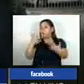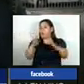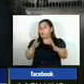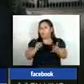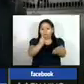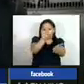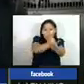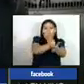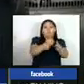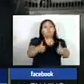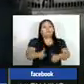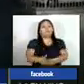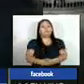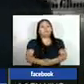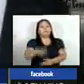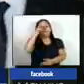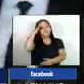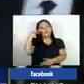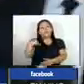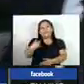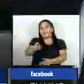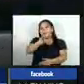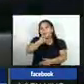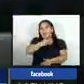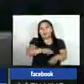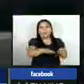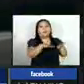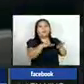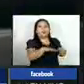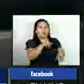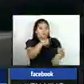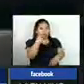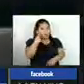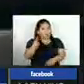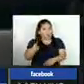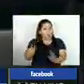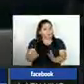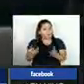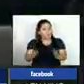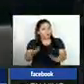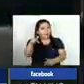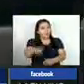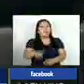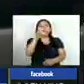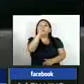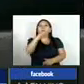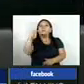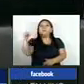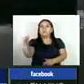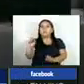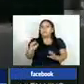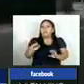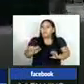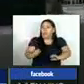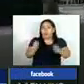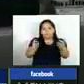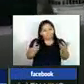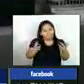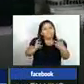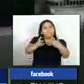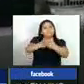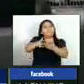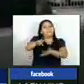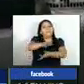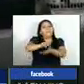con el medio ambiente. Bueno, muchísimas gracias. Como ustedes ya lo escucharon, ahora El Salvador también puede darle una mano al